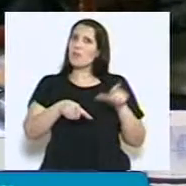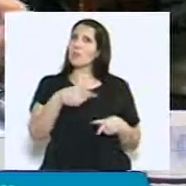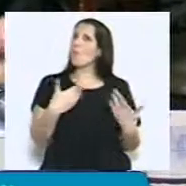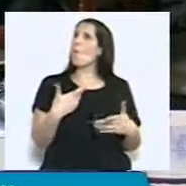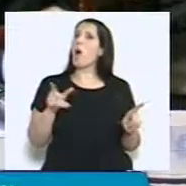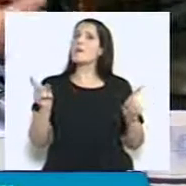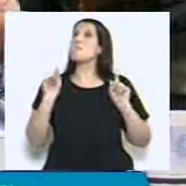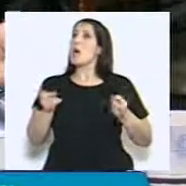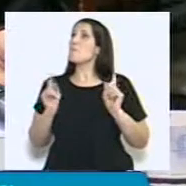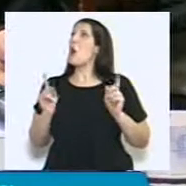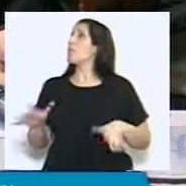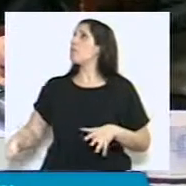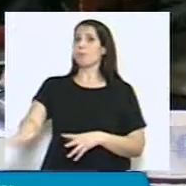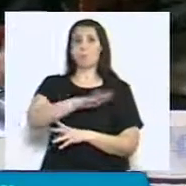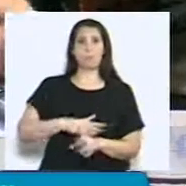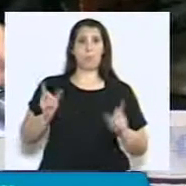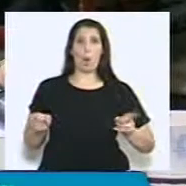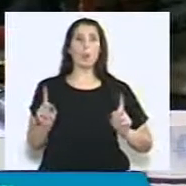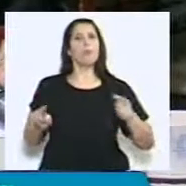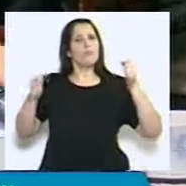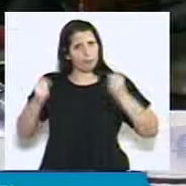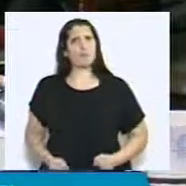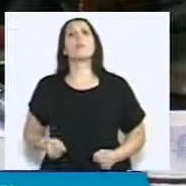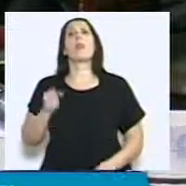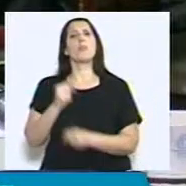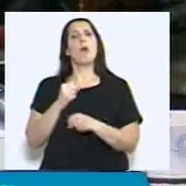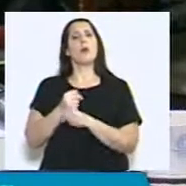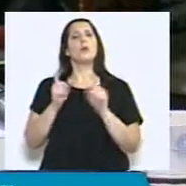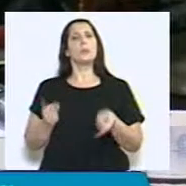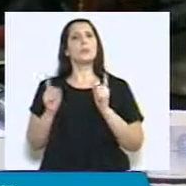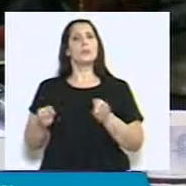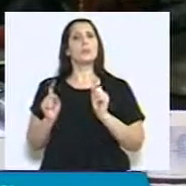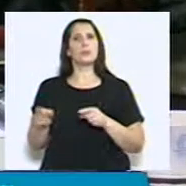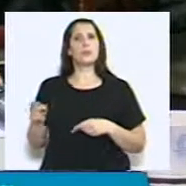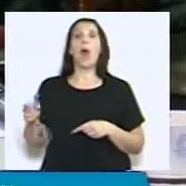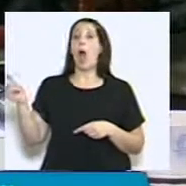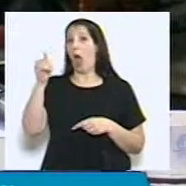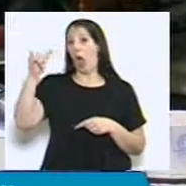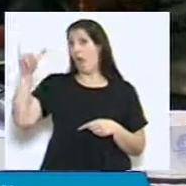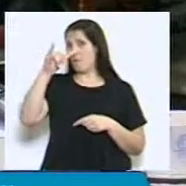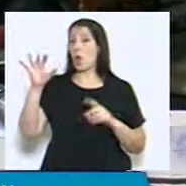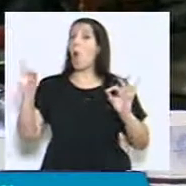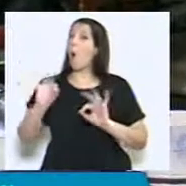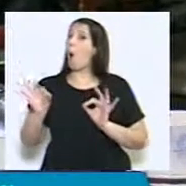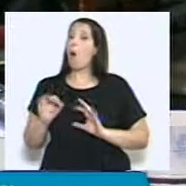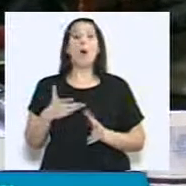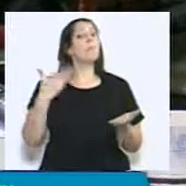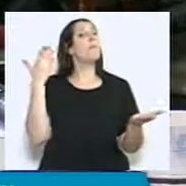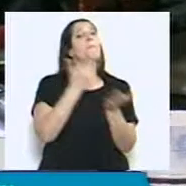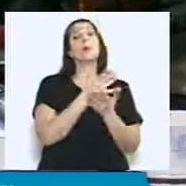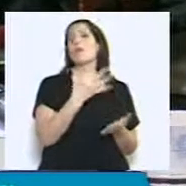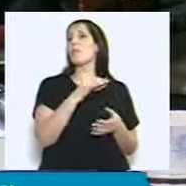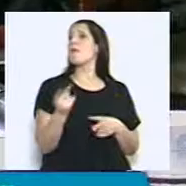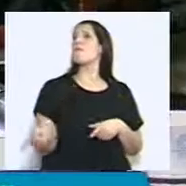por permanecer en el ámbito donde continúen prestando los servicios de navegación aérea o bien ser reincorporados